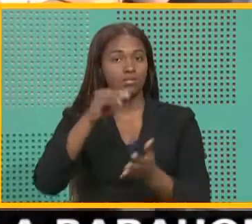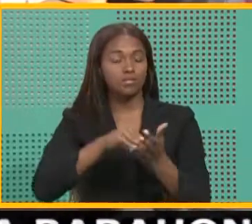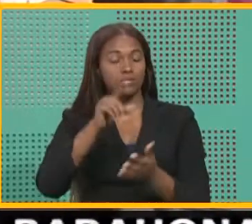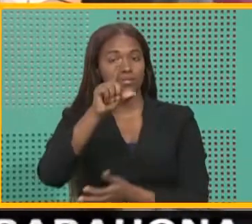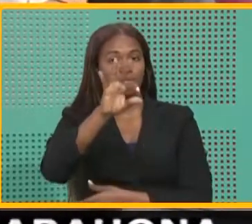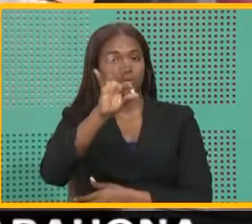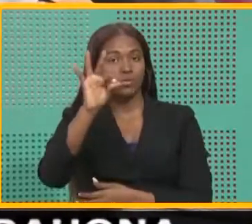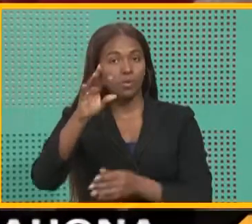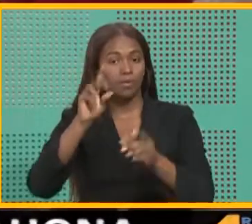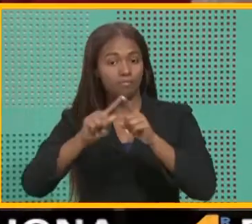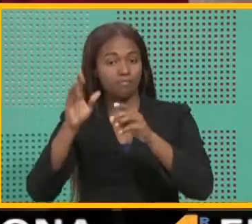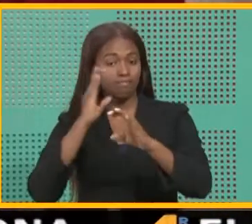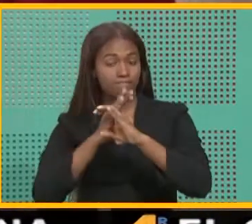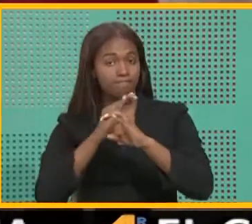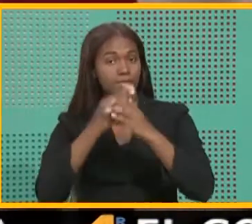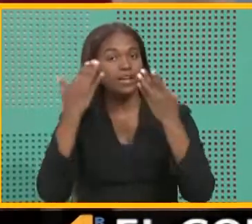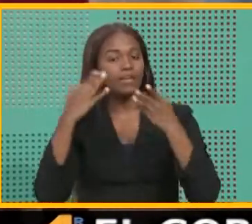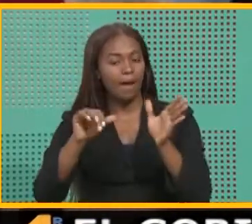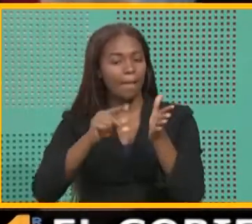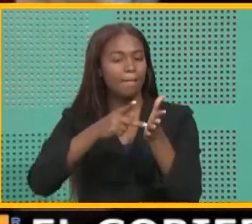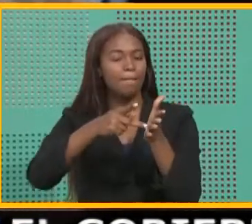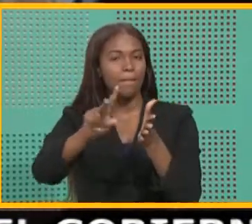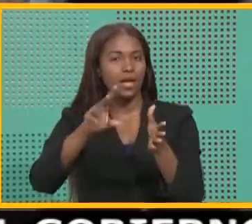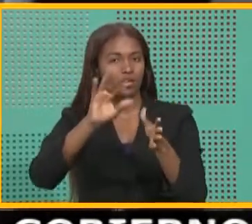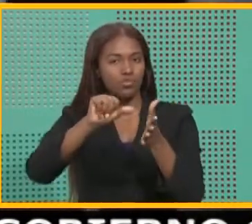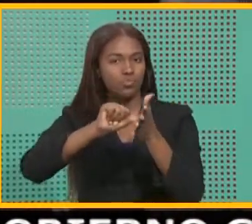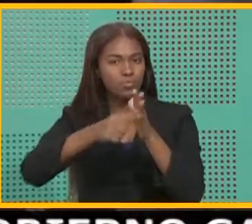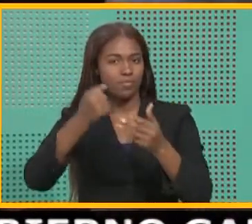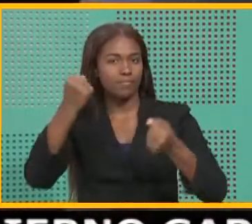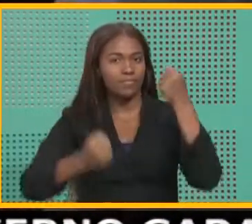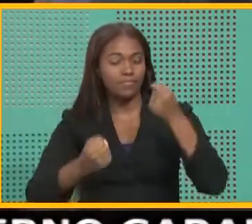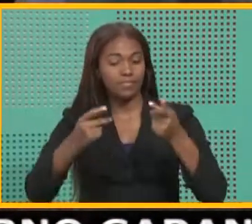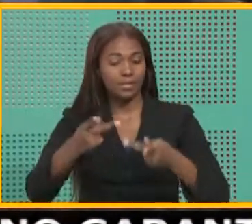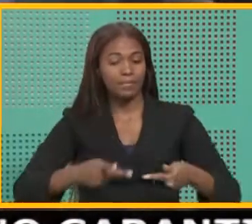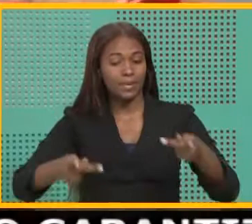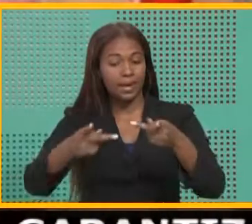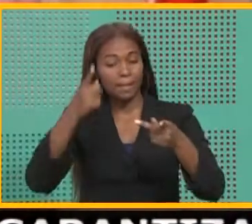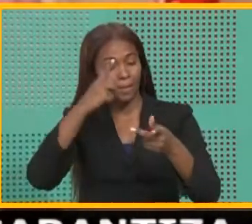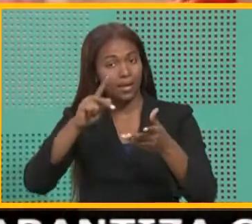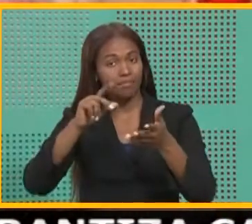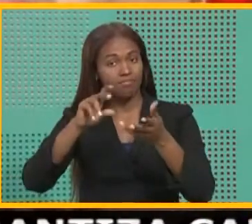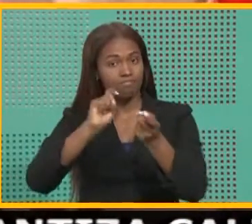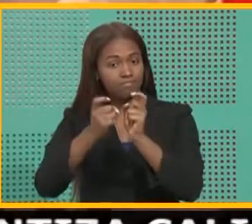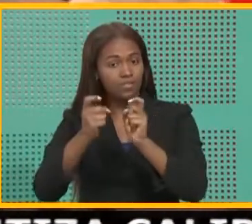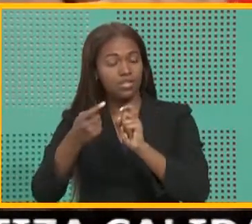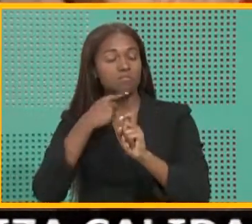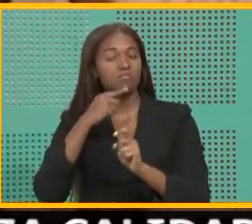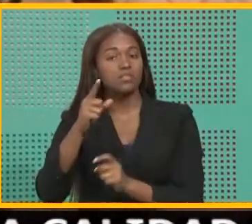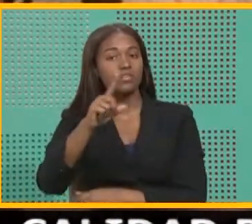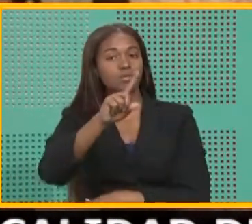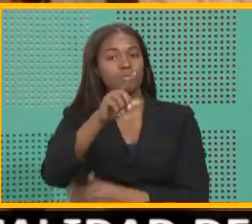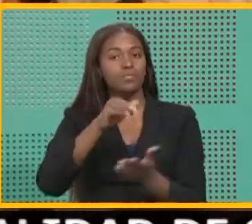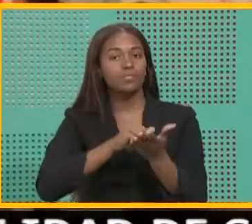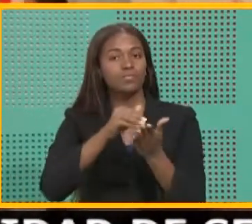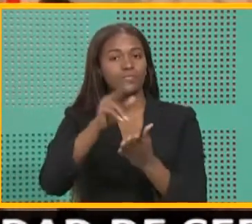1.159.099 unidades de vehículos ya había renovado su marbete de un parque hábil para renovar de